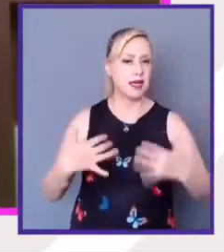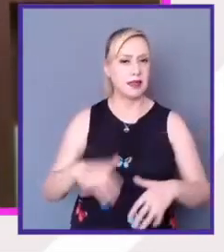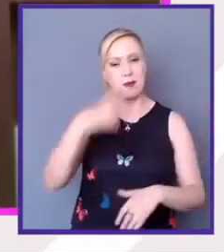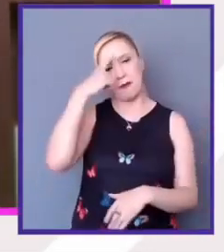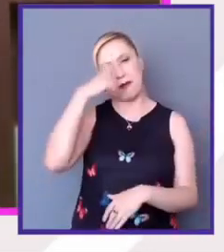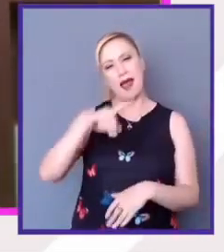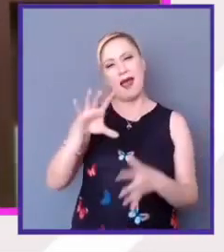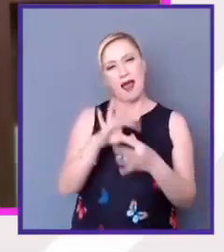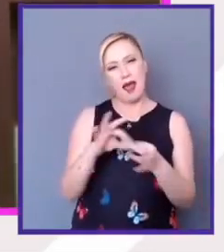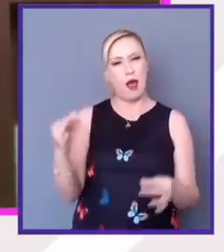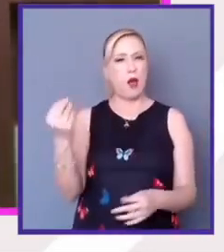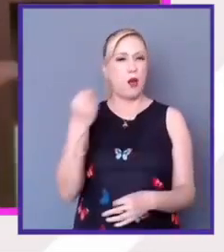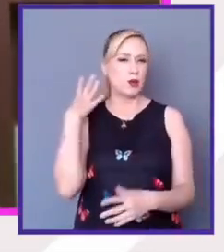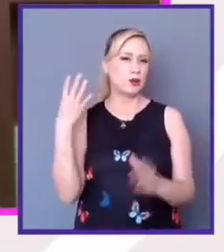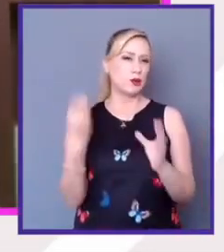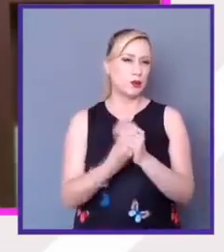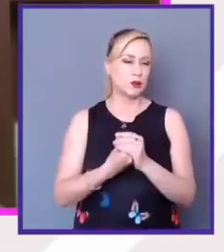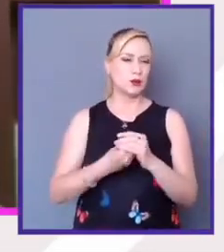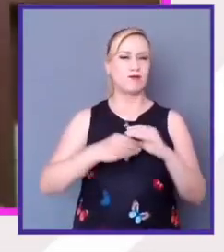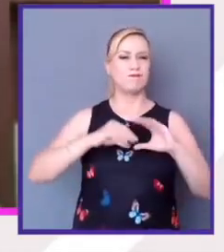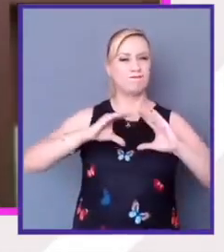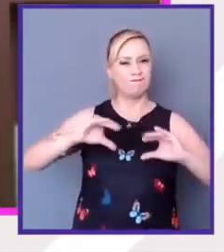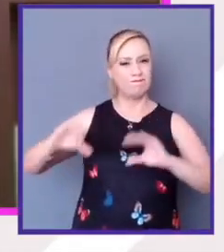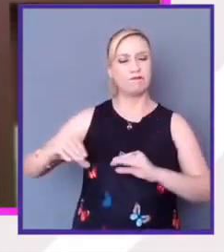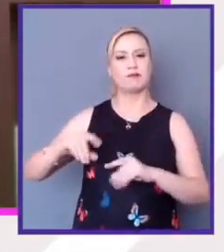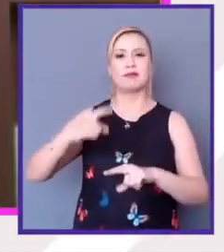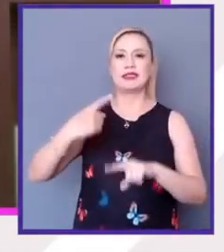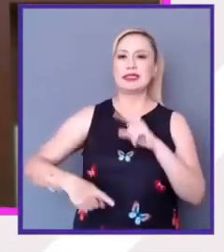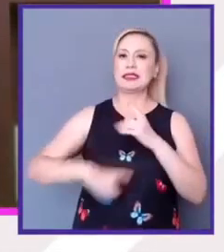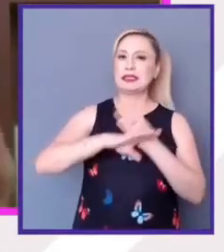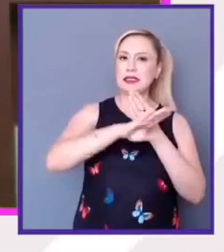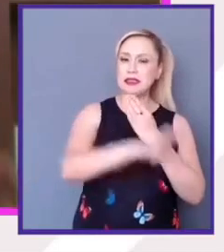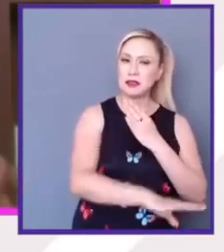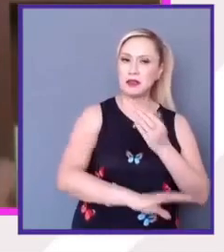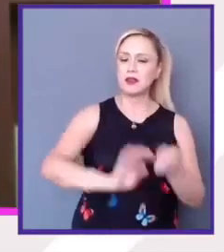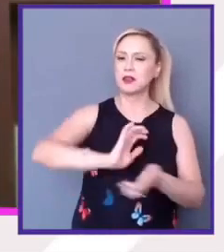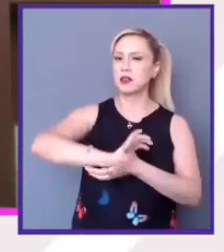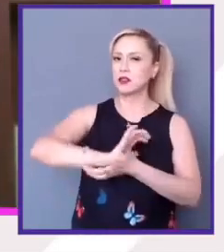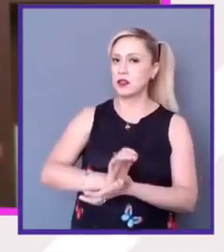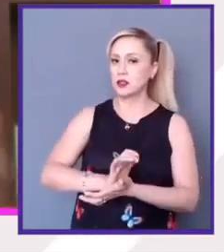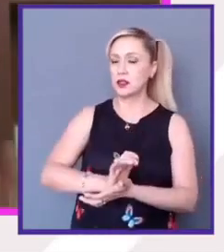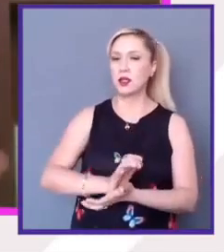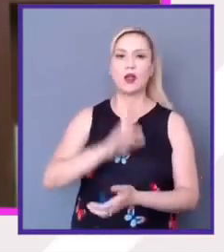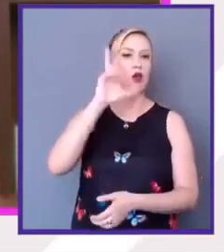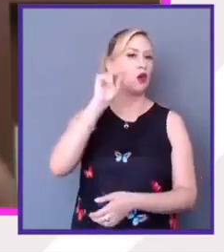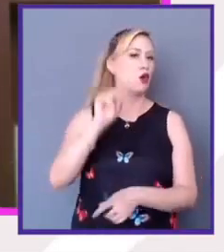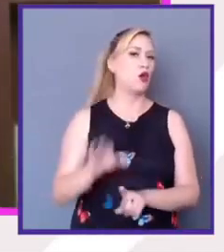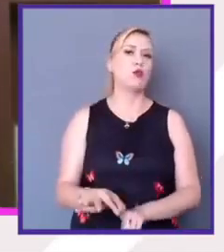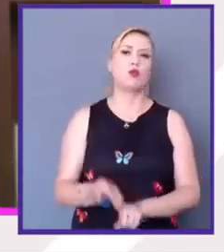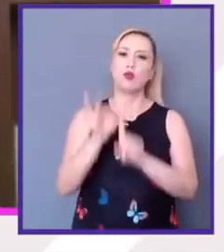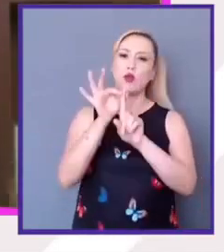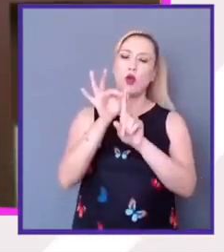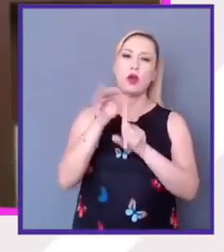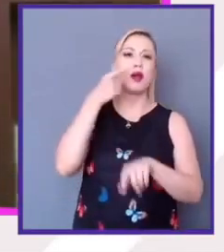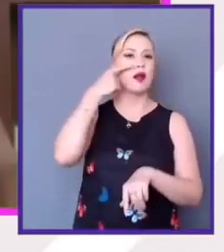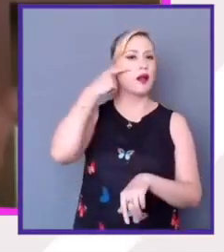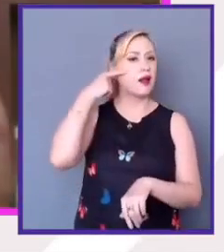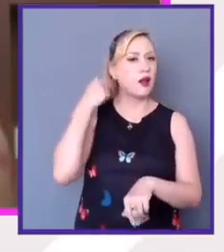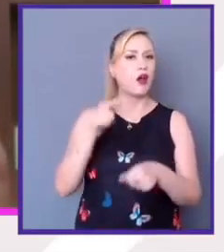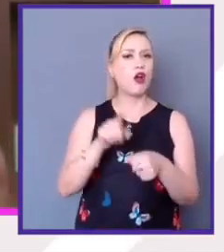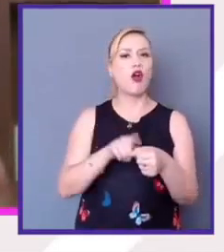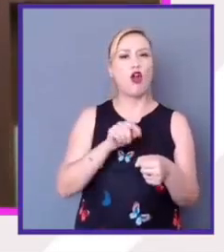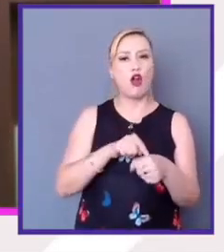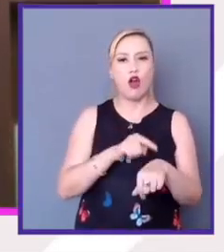debe ser contar con una política para prevenir la discriminación y que se incluya la no discriminación por motivos étnico-raciales, tono de piel